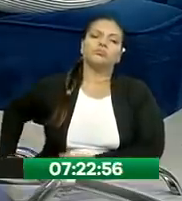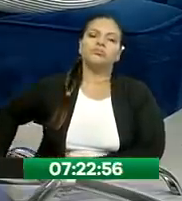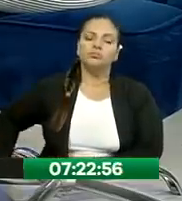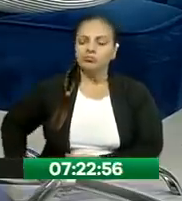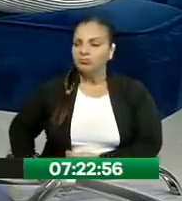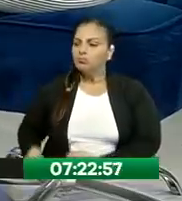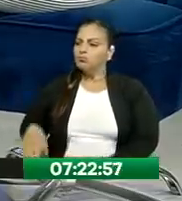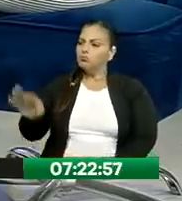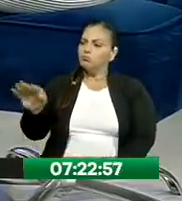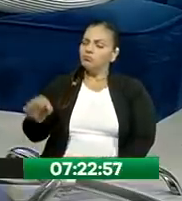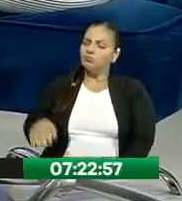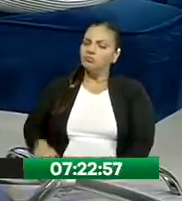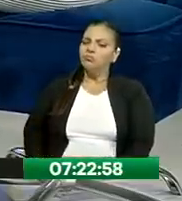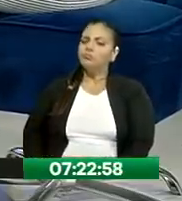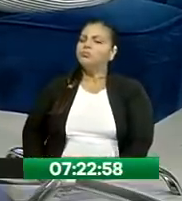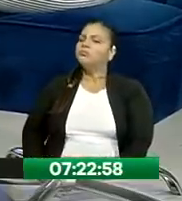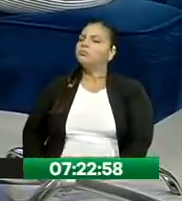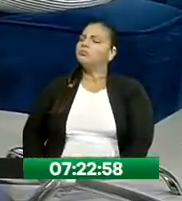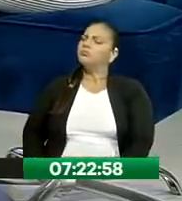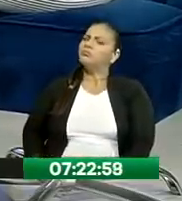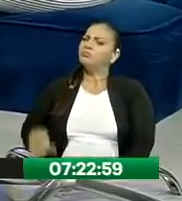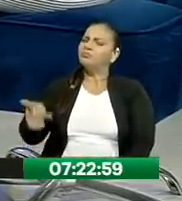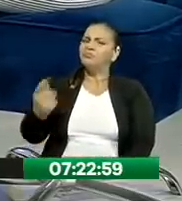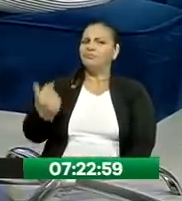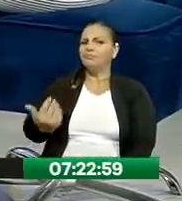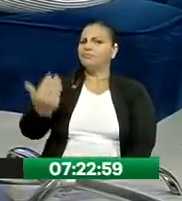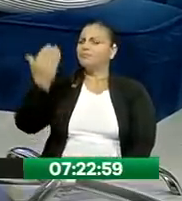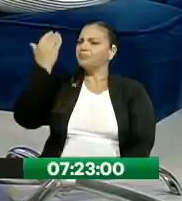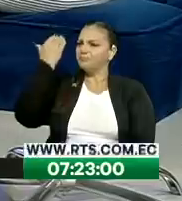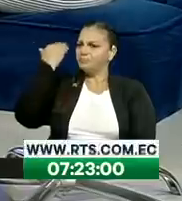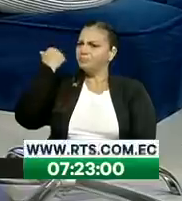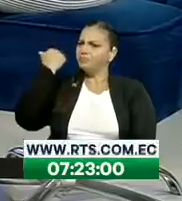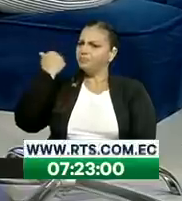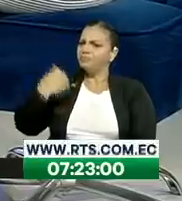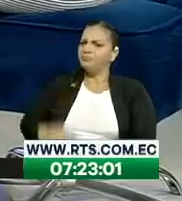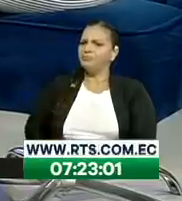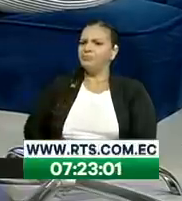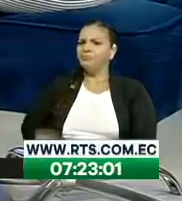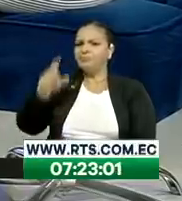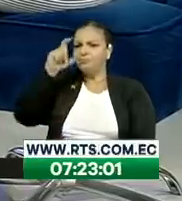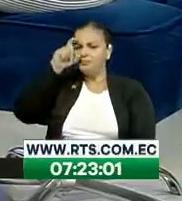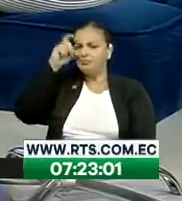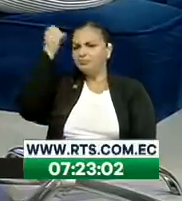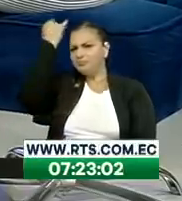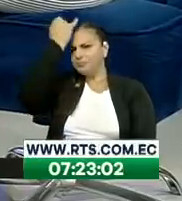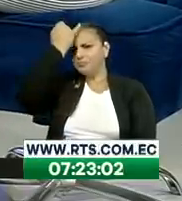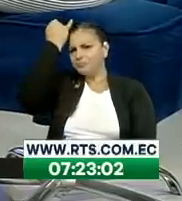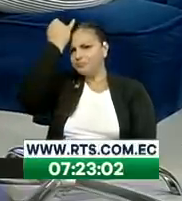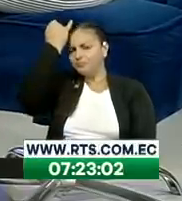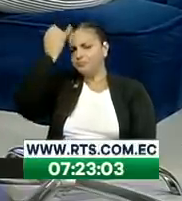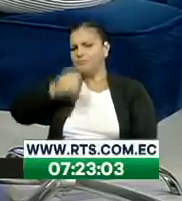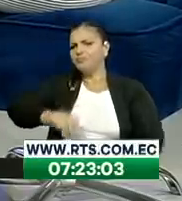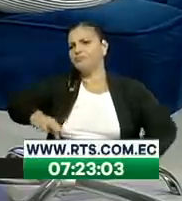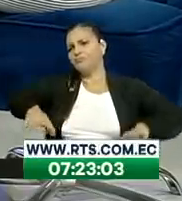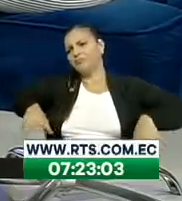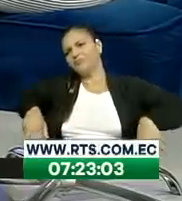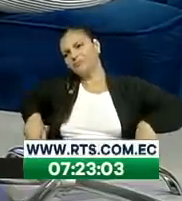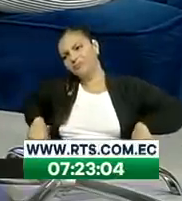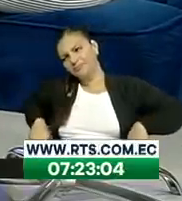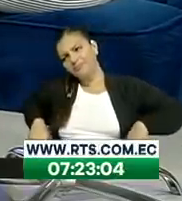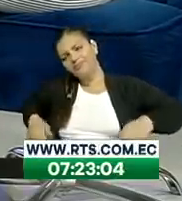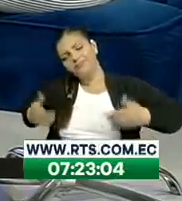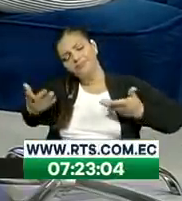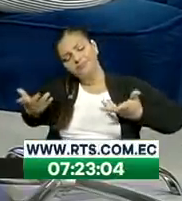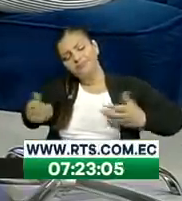momento que está viviendo el país, ¿qué es lo que ha venido pasando en el Ecuador? Un ex vicepresidente preso por el tema del escándalo y